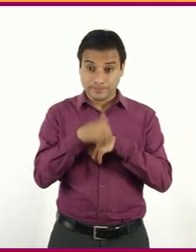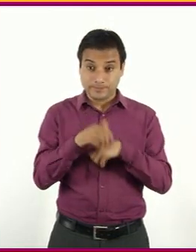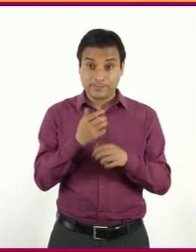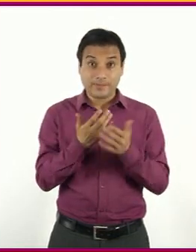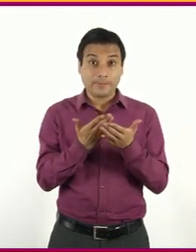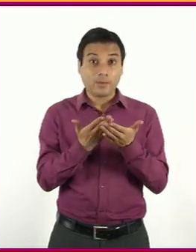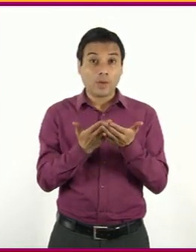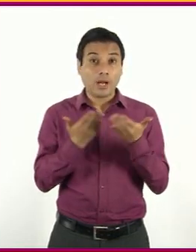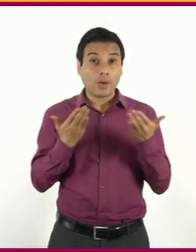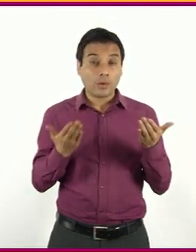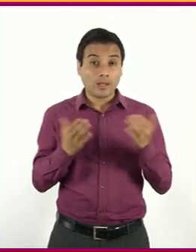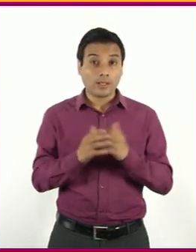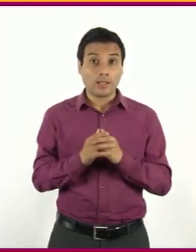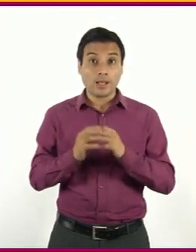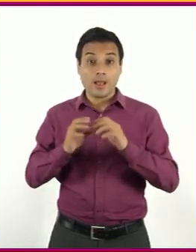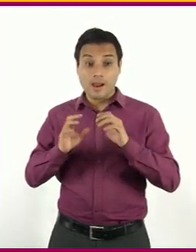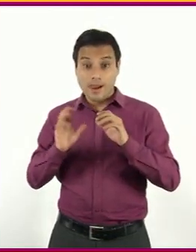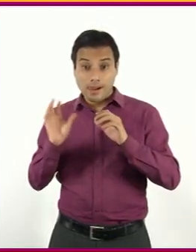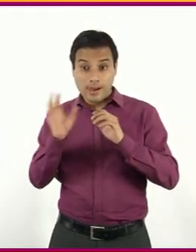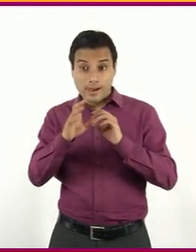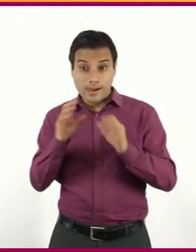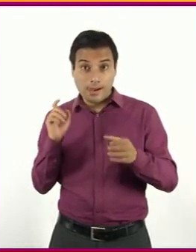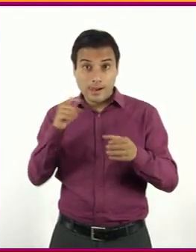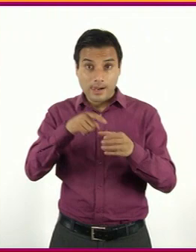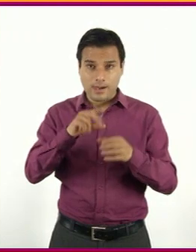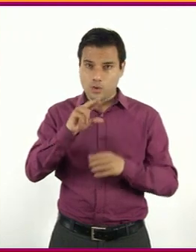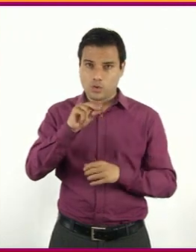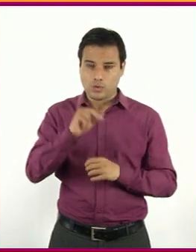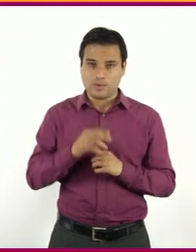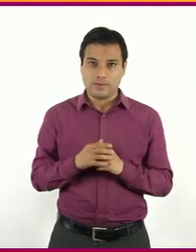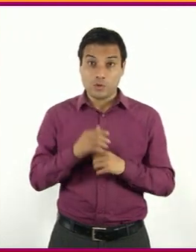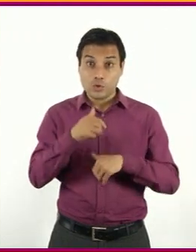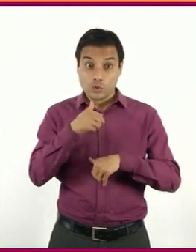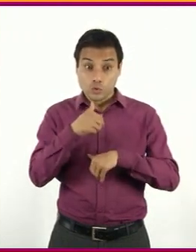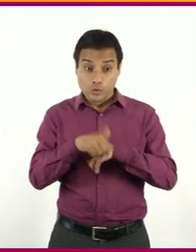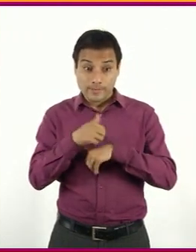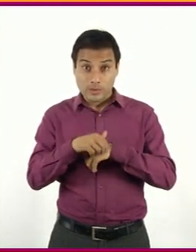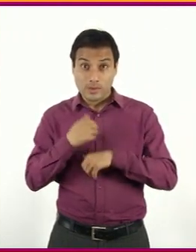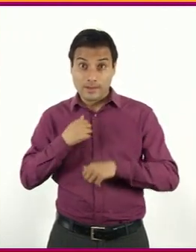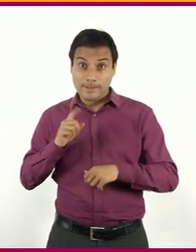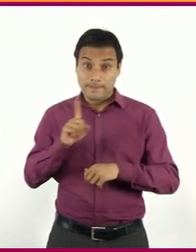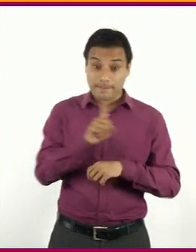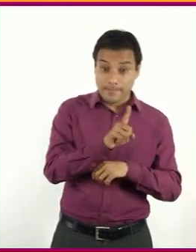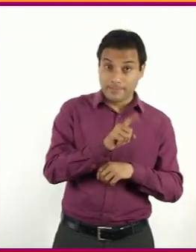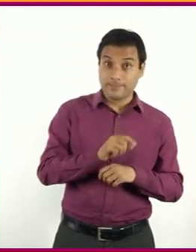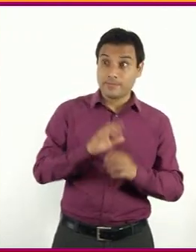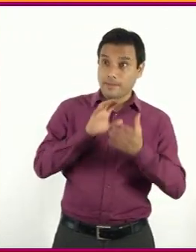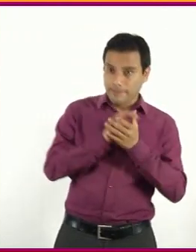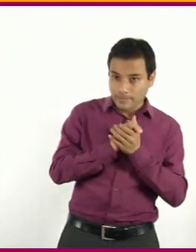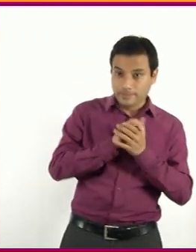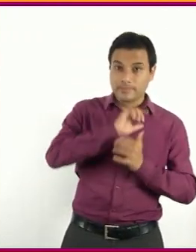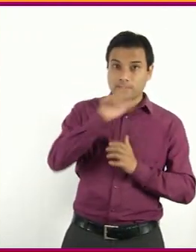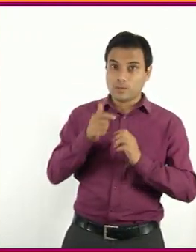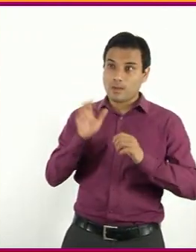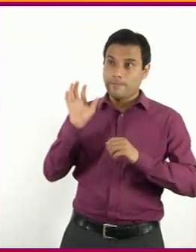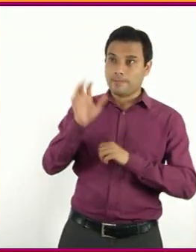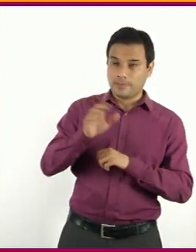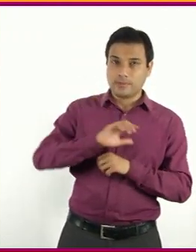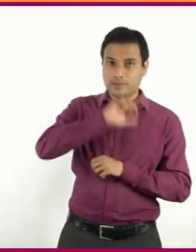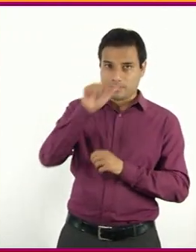a lanzar la pelota para que caiga. Te vas a dirigir al número, te lanza la pelota el profesor, se la regresas y regresas al